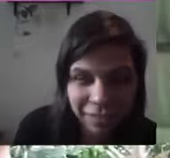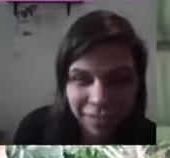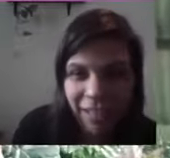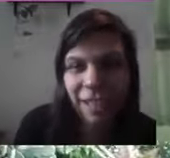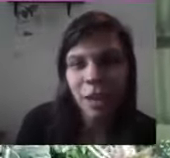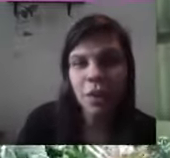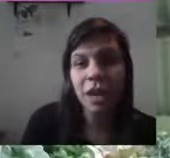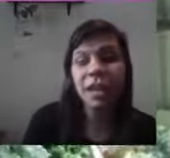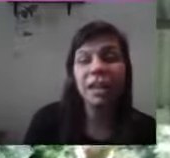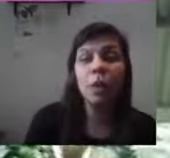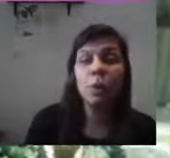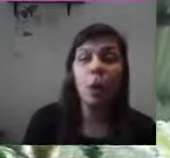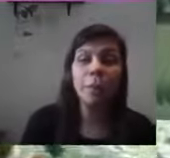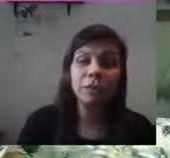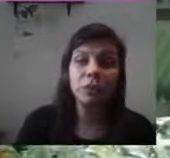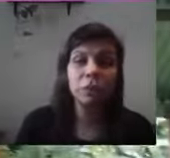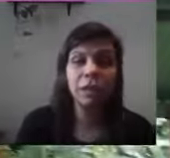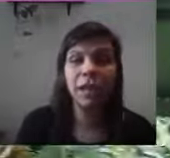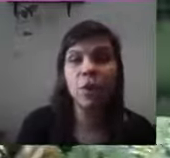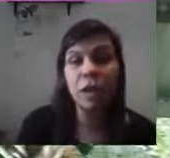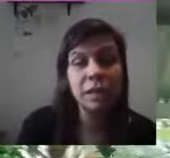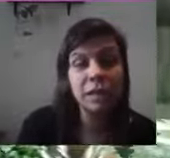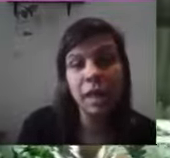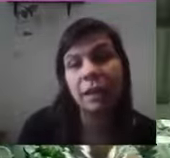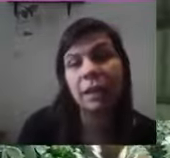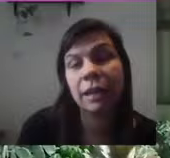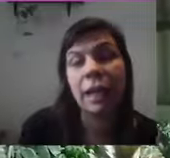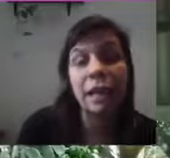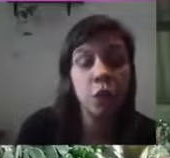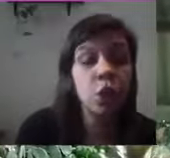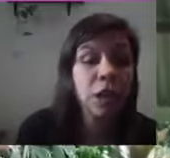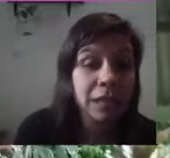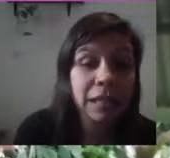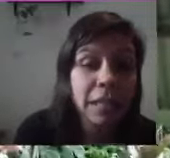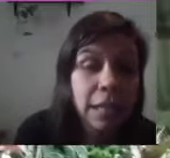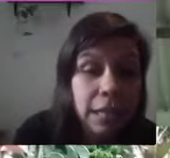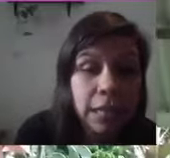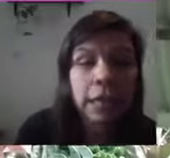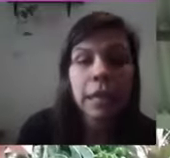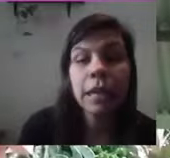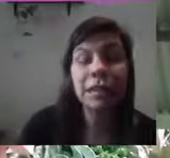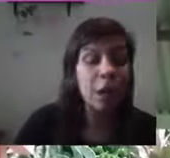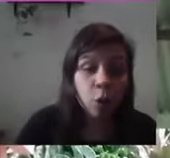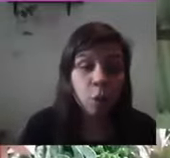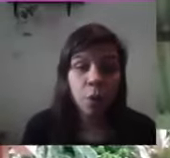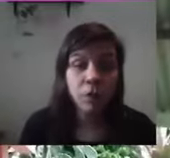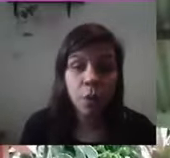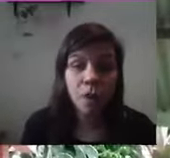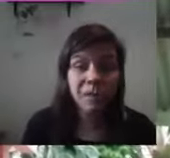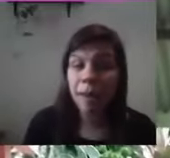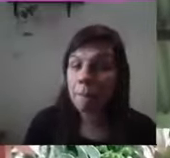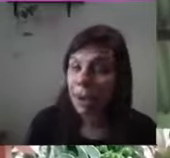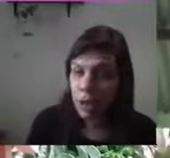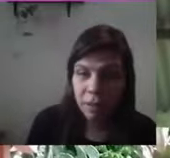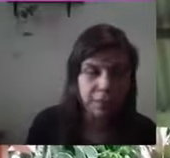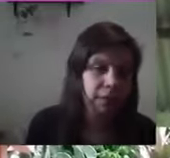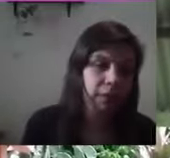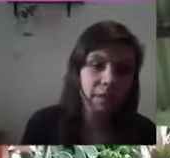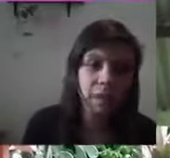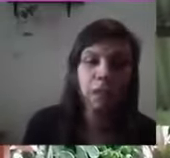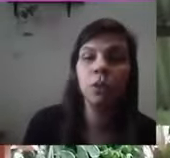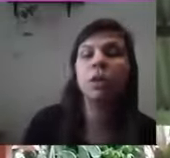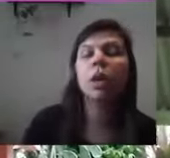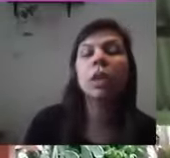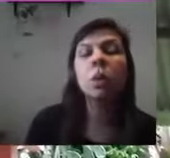manifestante, lo que ha generado un aumento de la violencia en la región oriental de Chiquiquí, que trajo como consecuencia varios